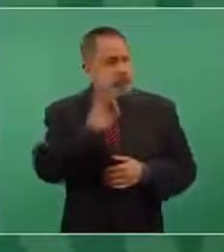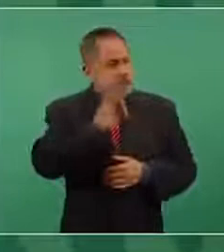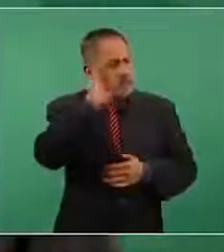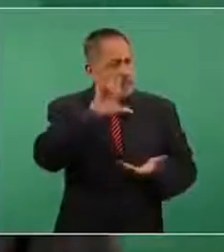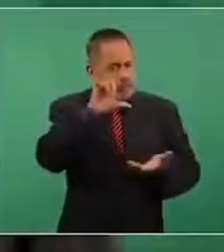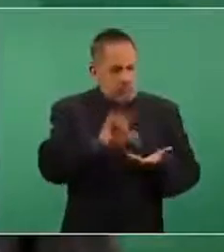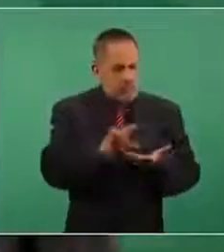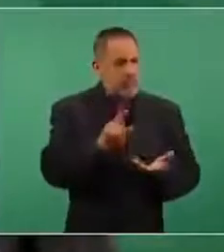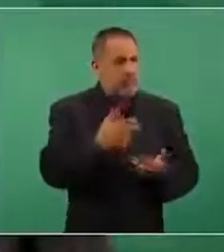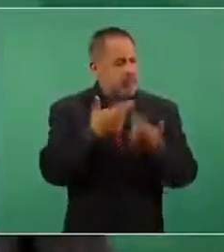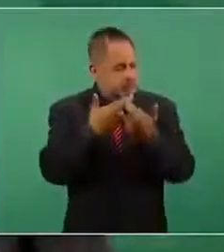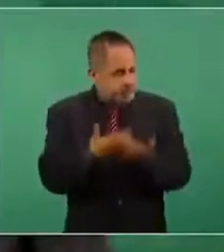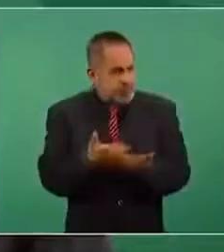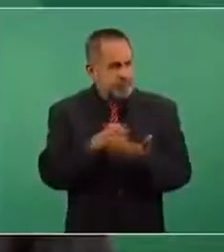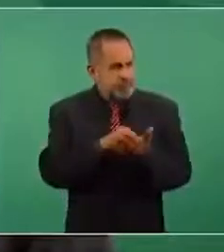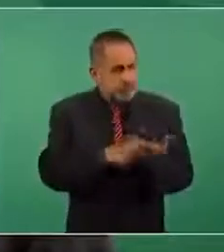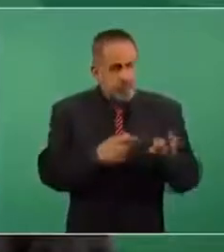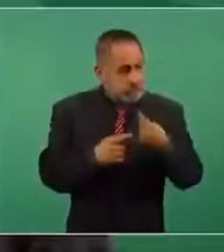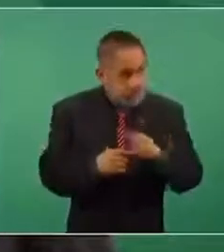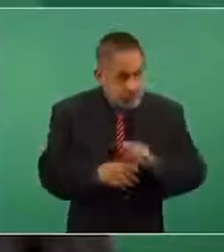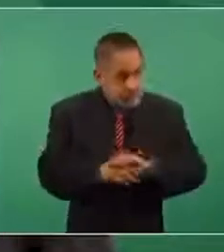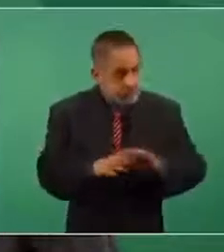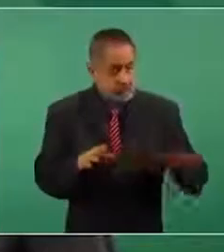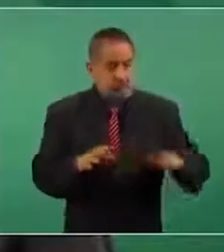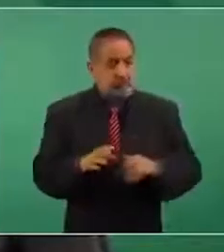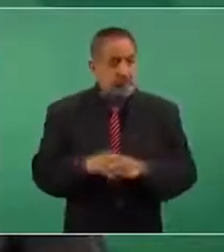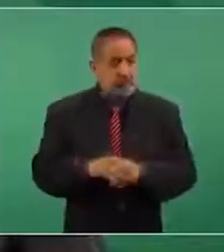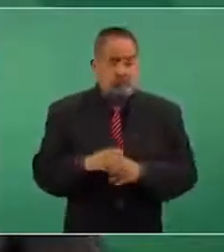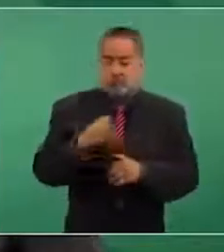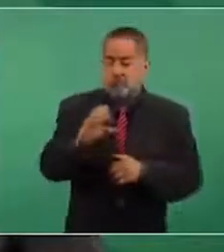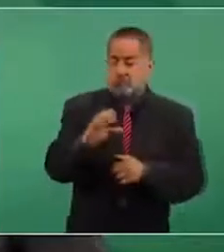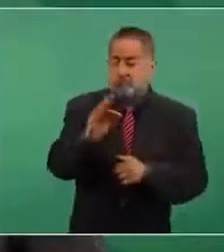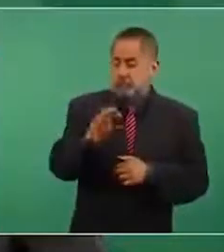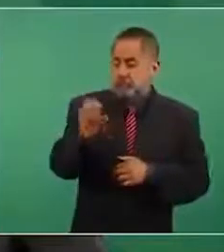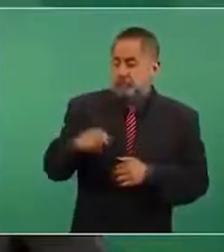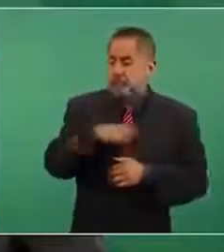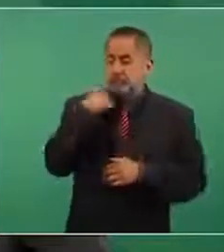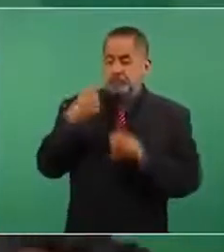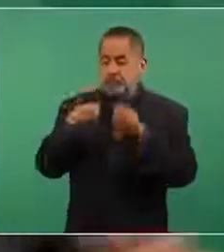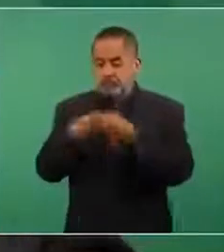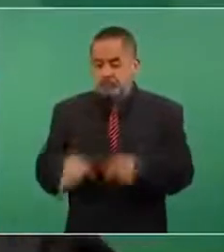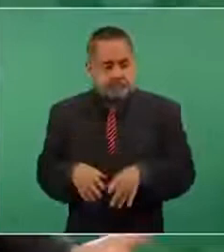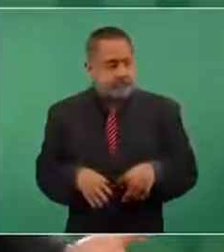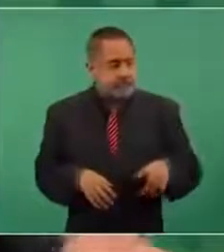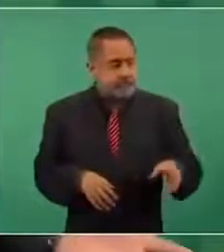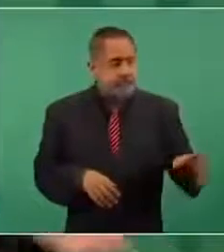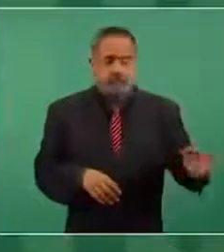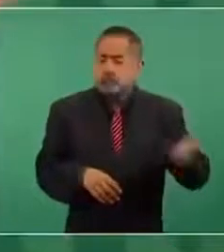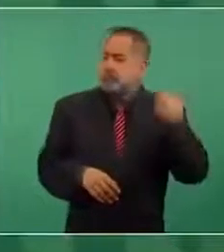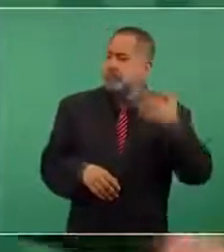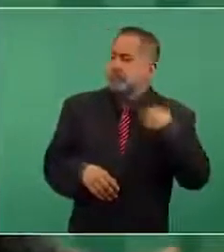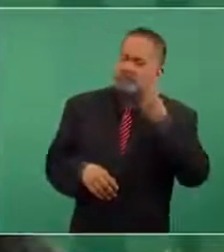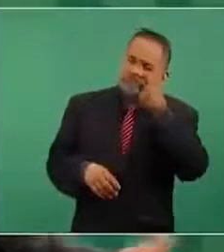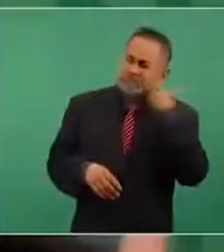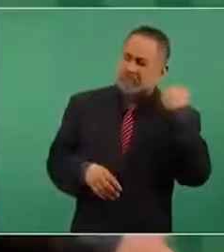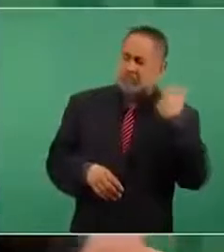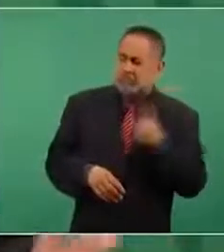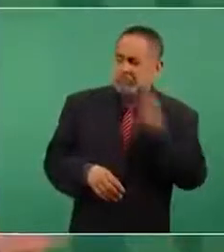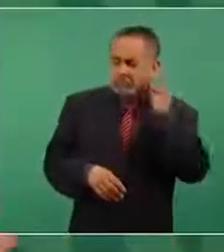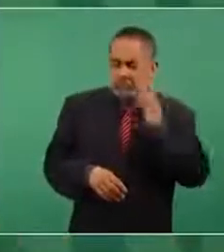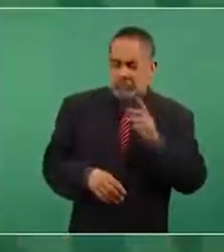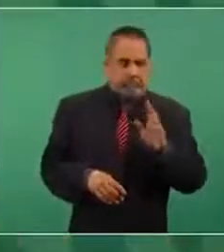ahorro si no se va a quebrar la comisión federal de electricidad y antes no les importaba pues era lo que